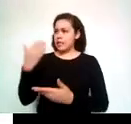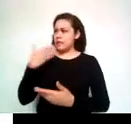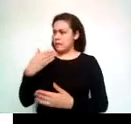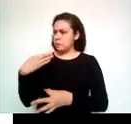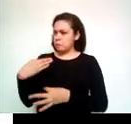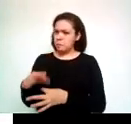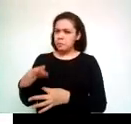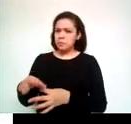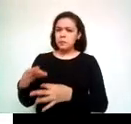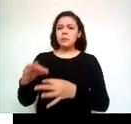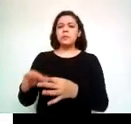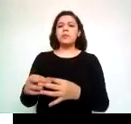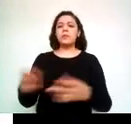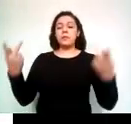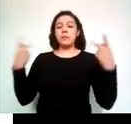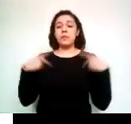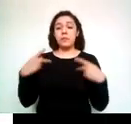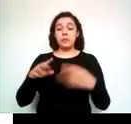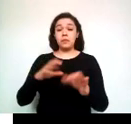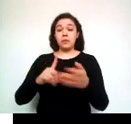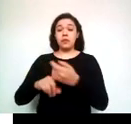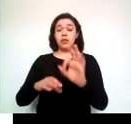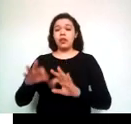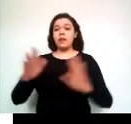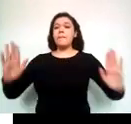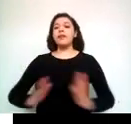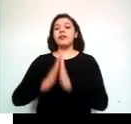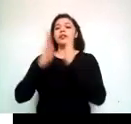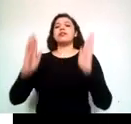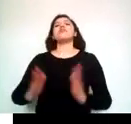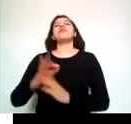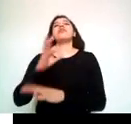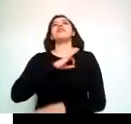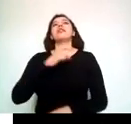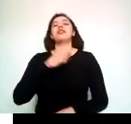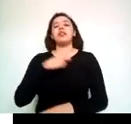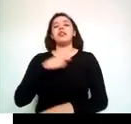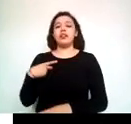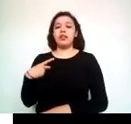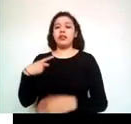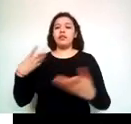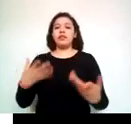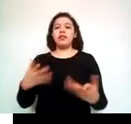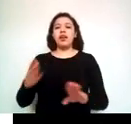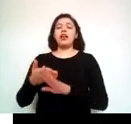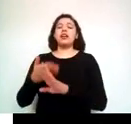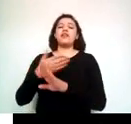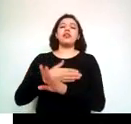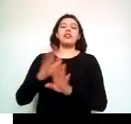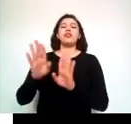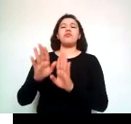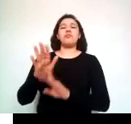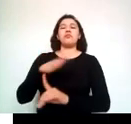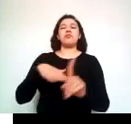pide, el colaborador debe participar. Y por supuesto, evitar cualquier práctica contraria a un entorno